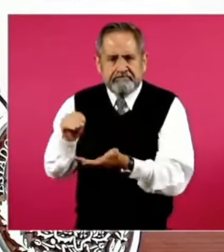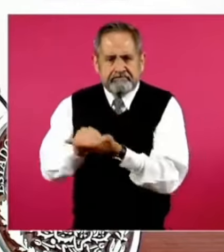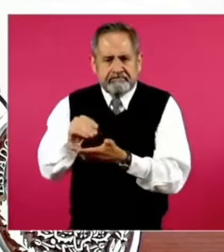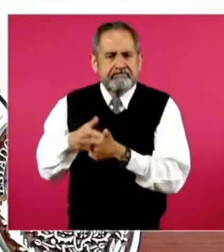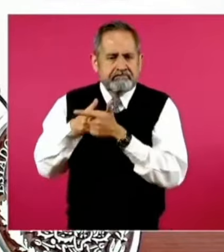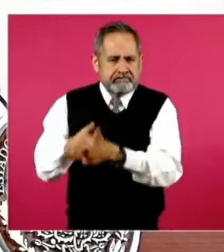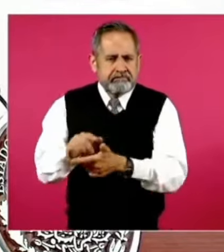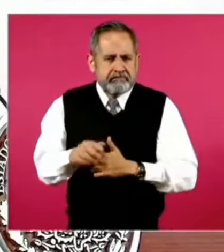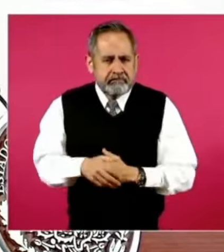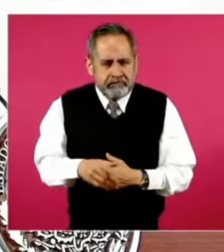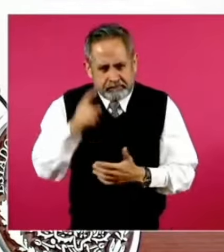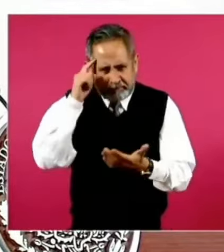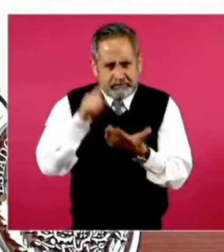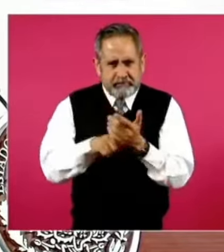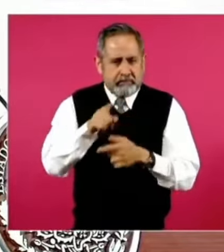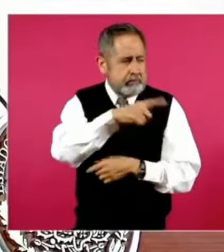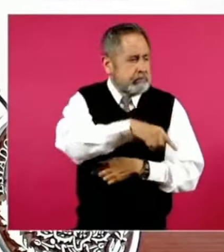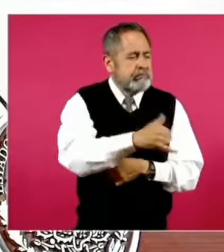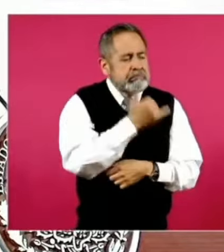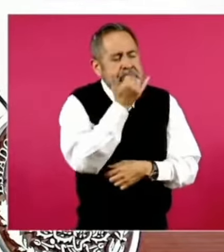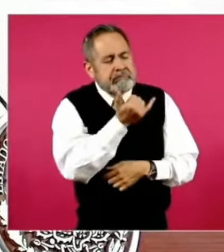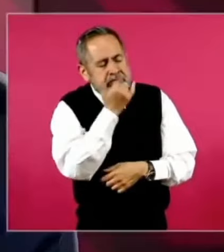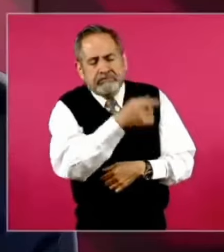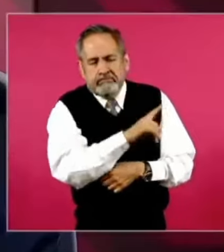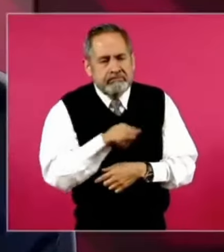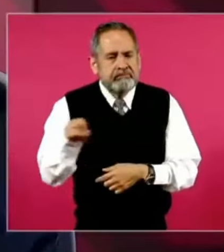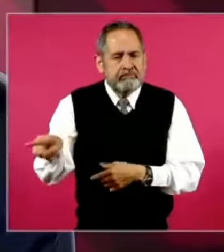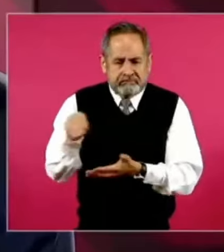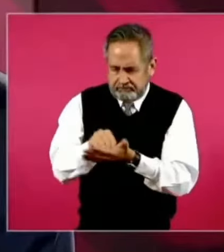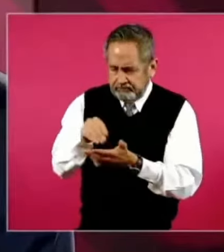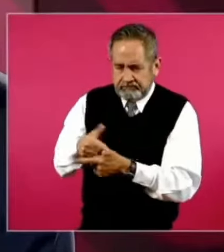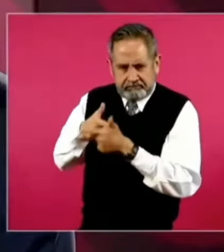Creo que hasta en eso se están equivocando